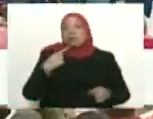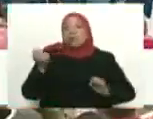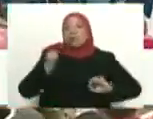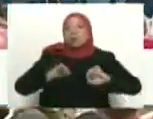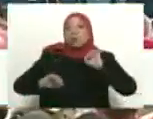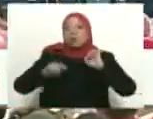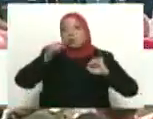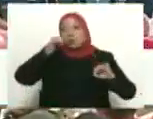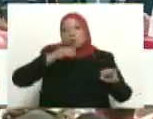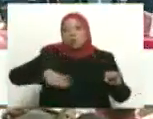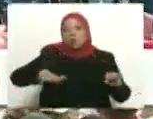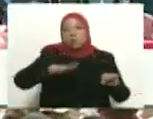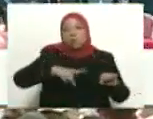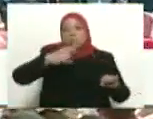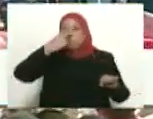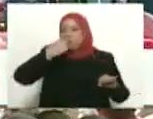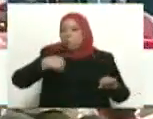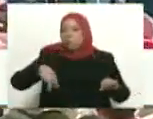los pobres, carajo.